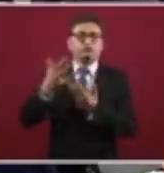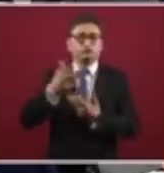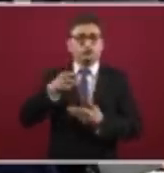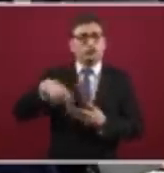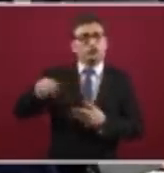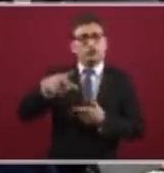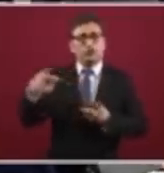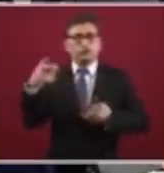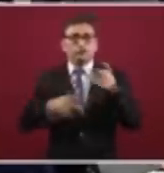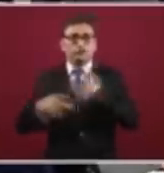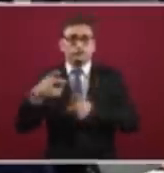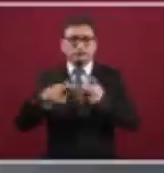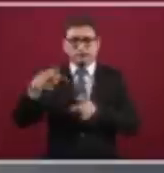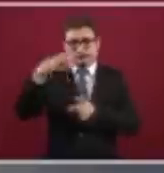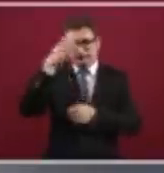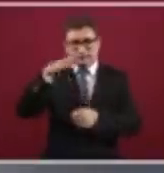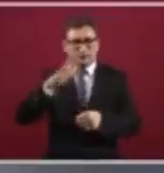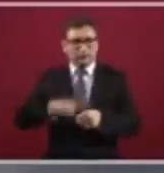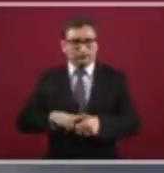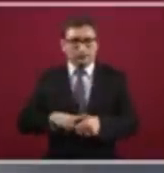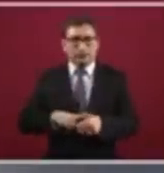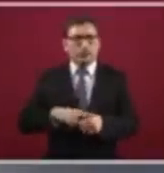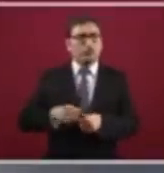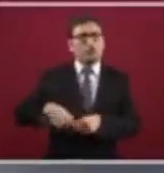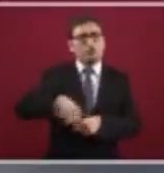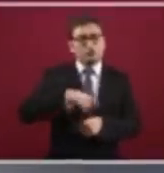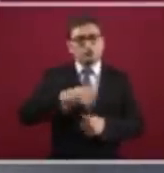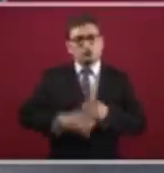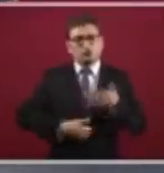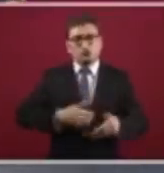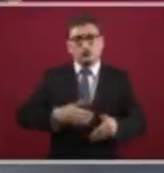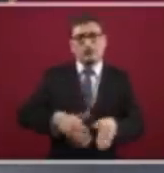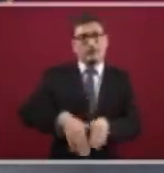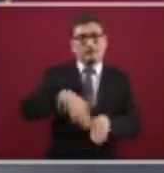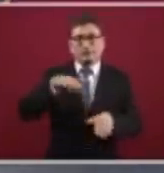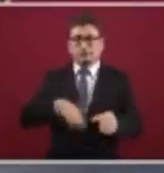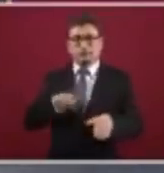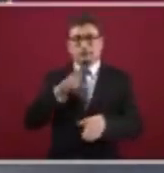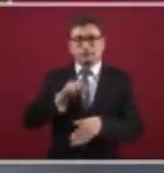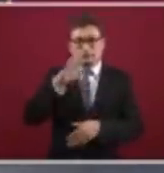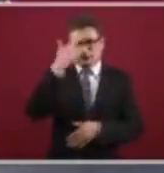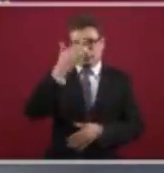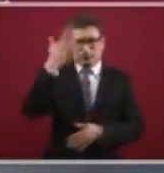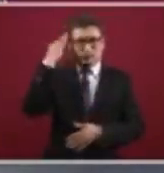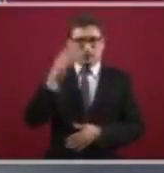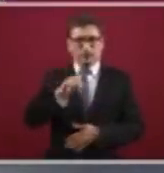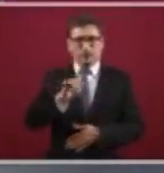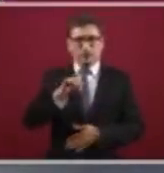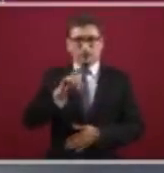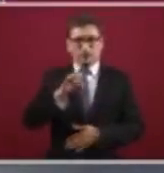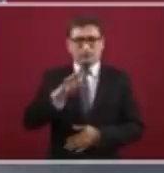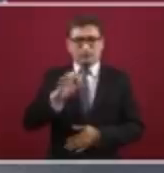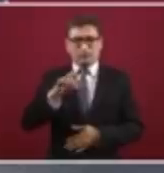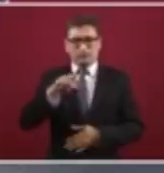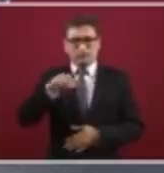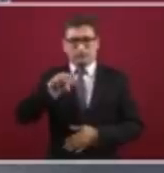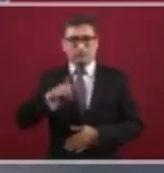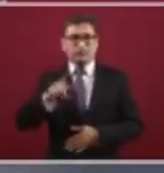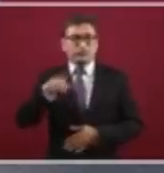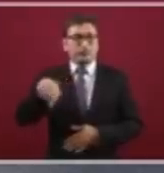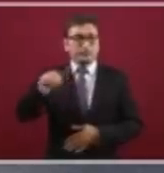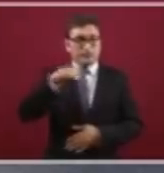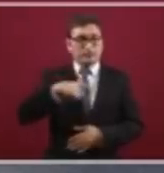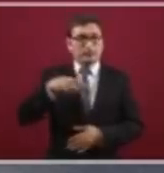inversionistas extranjeros ni un paso atrás fue la consigna de don lázaro cárdenas del río al nacionalizar nuestro